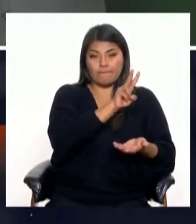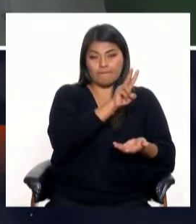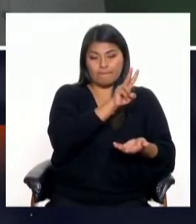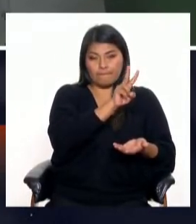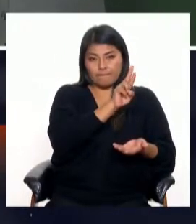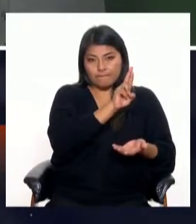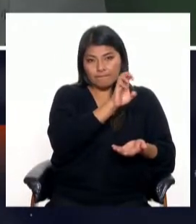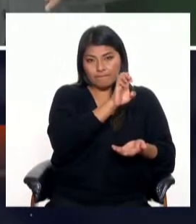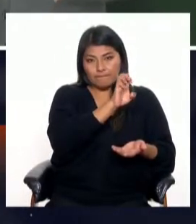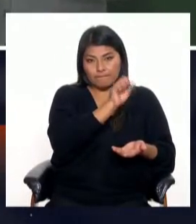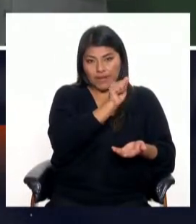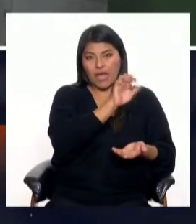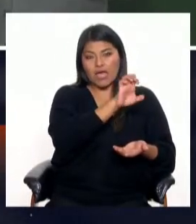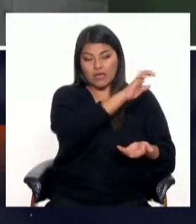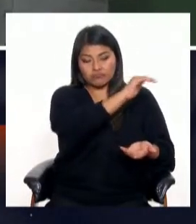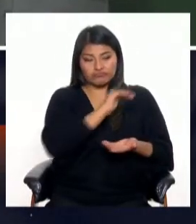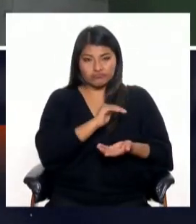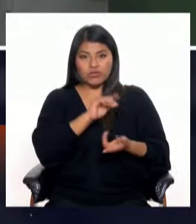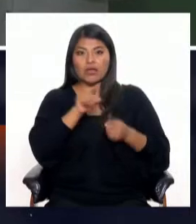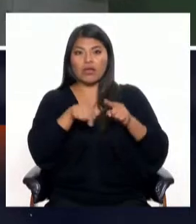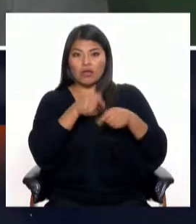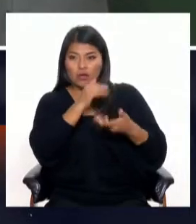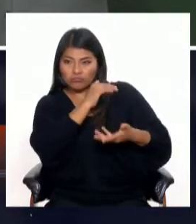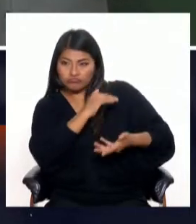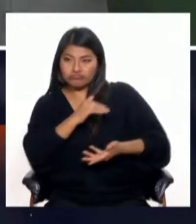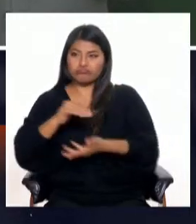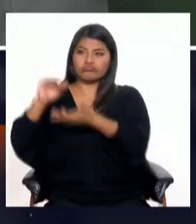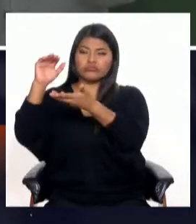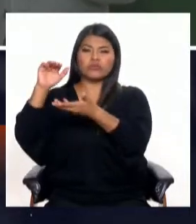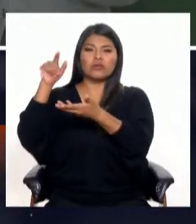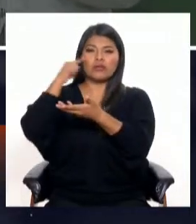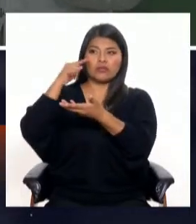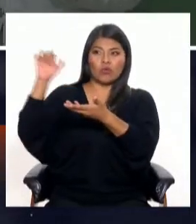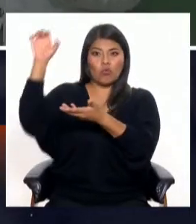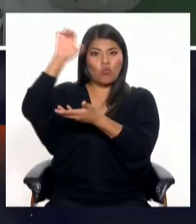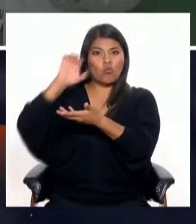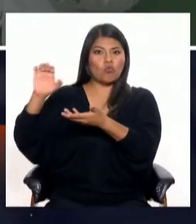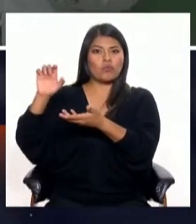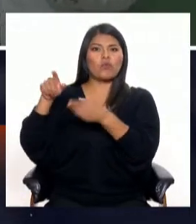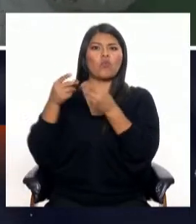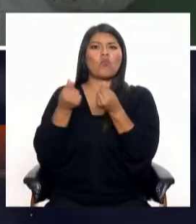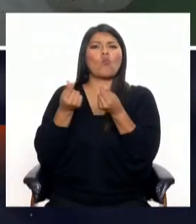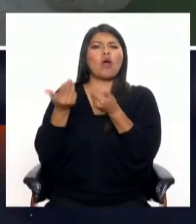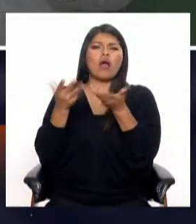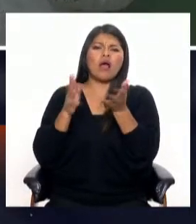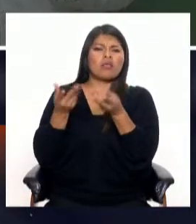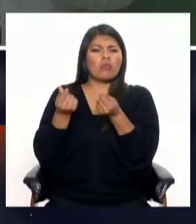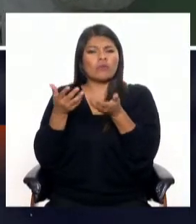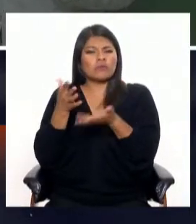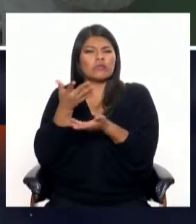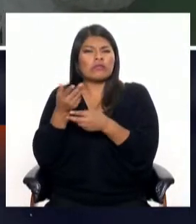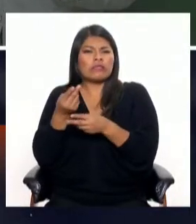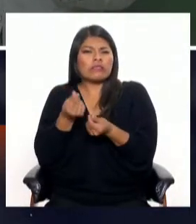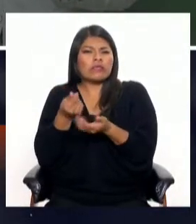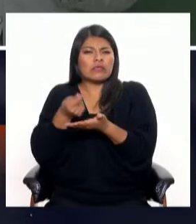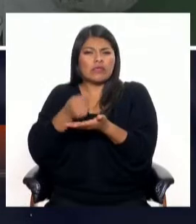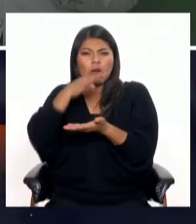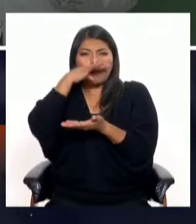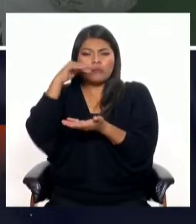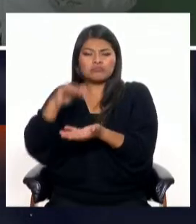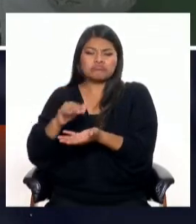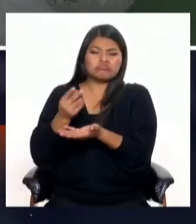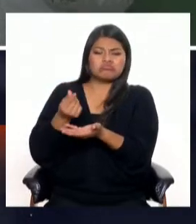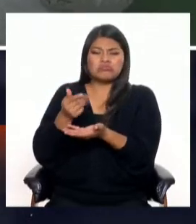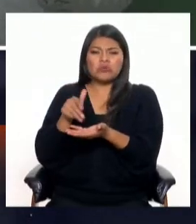cocaína en el mercado europeo estaría valorizado en 16 millones de dólares. Bueno, sí, 16 millones de dólares creo que